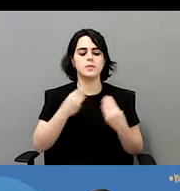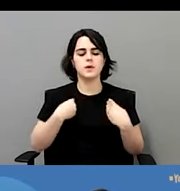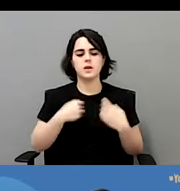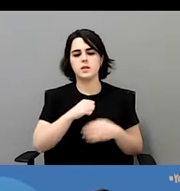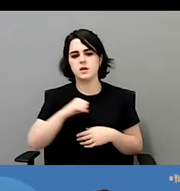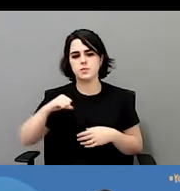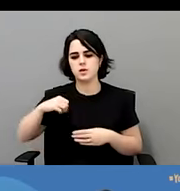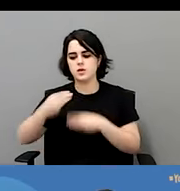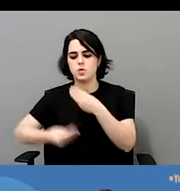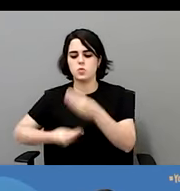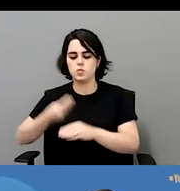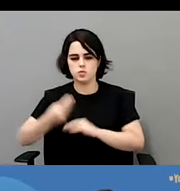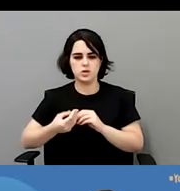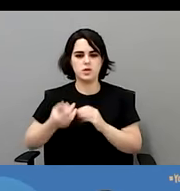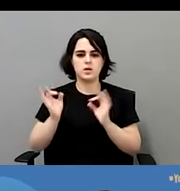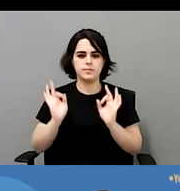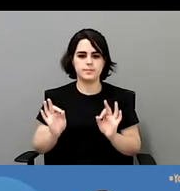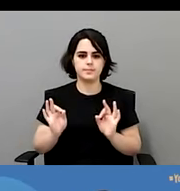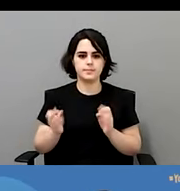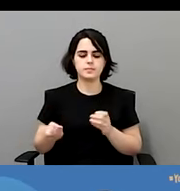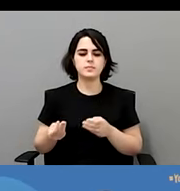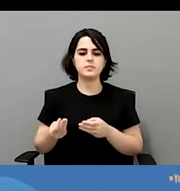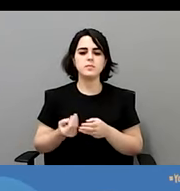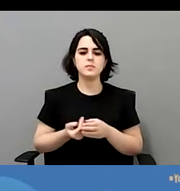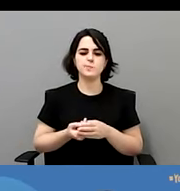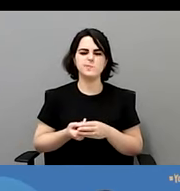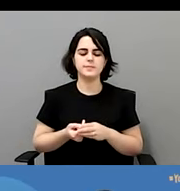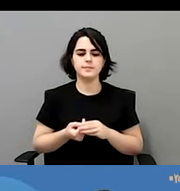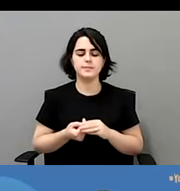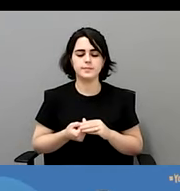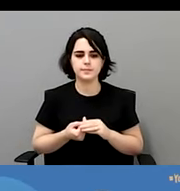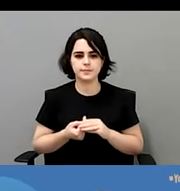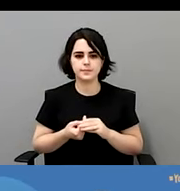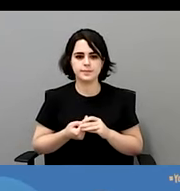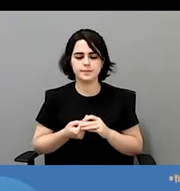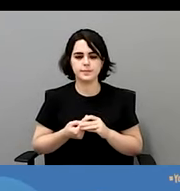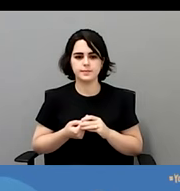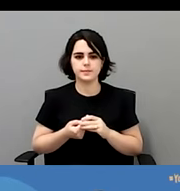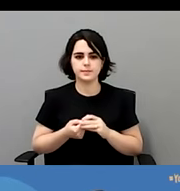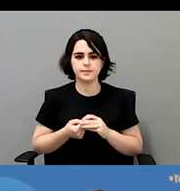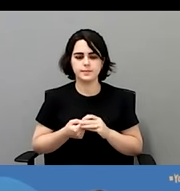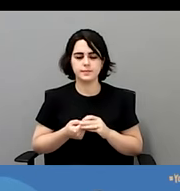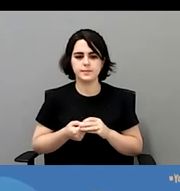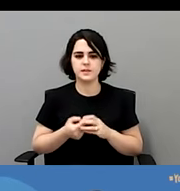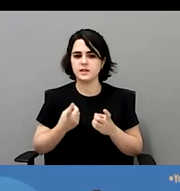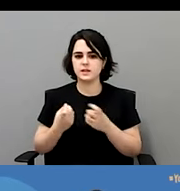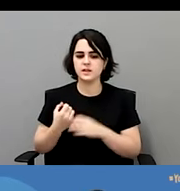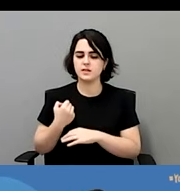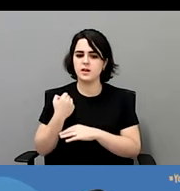independiente que establecen las necesidades de apoyo